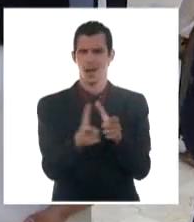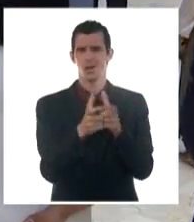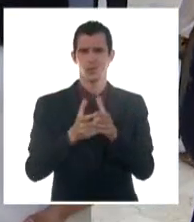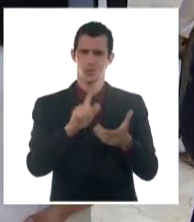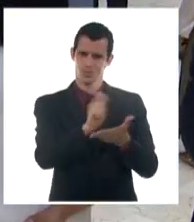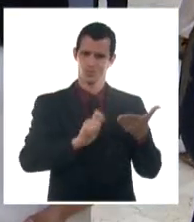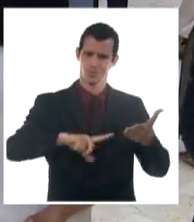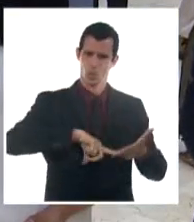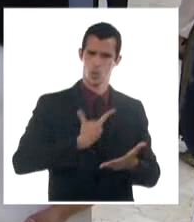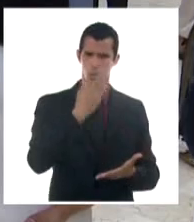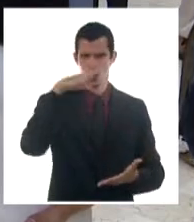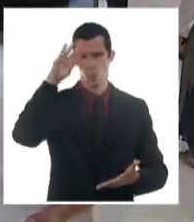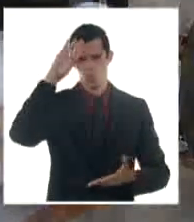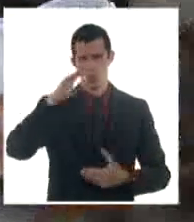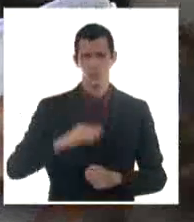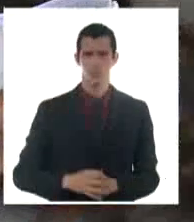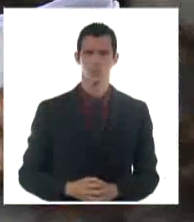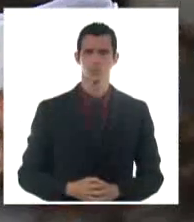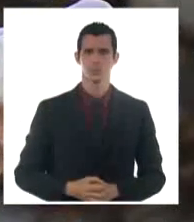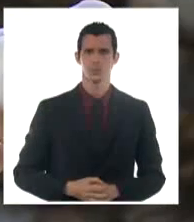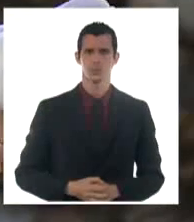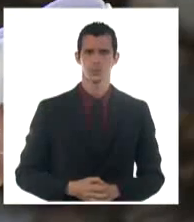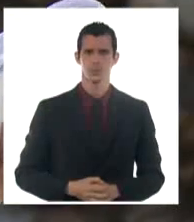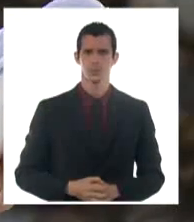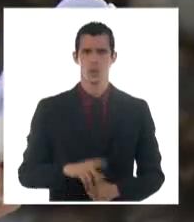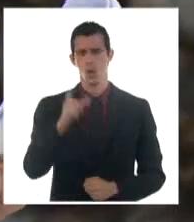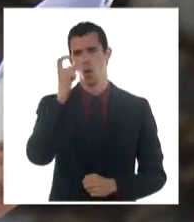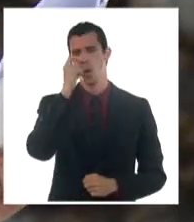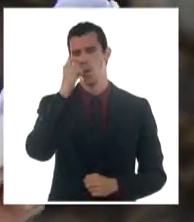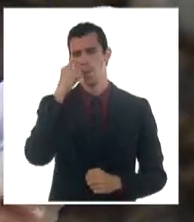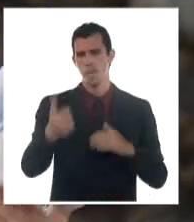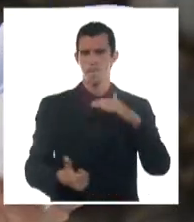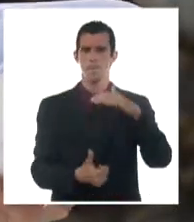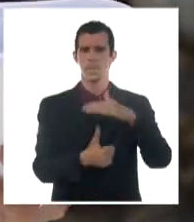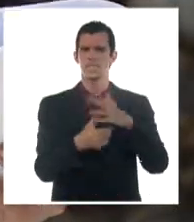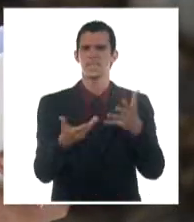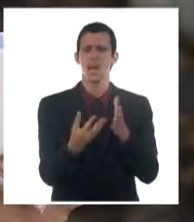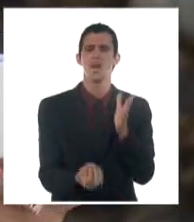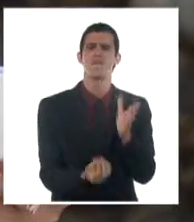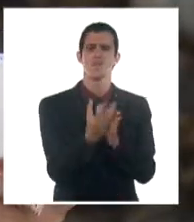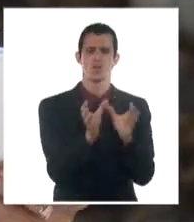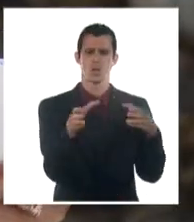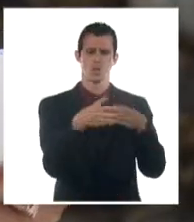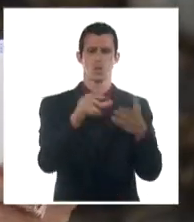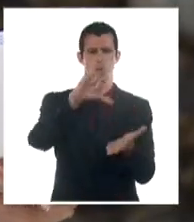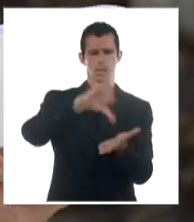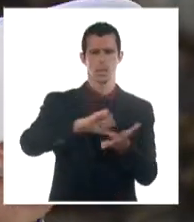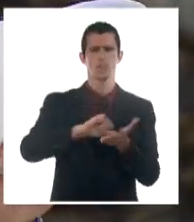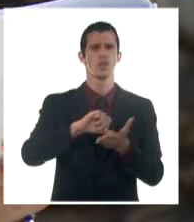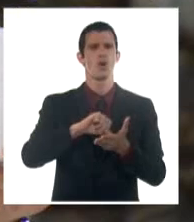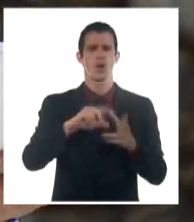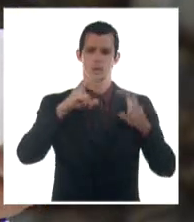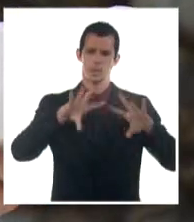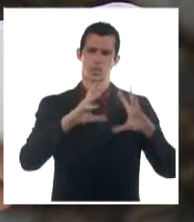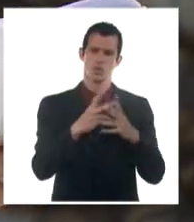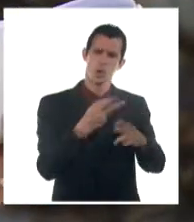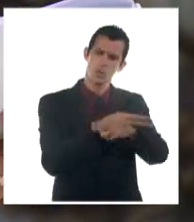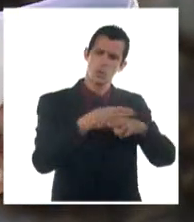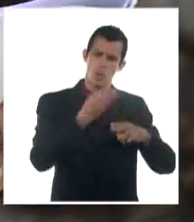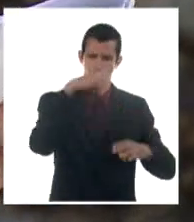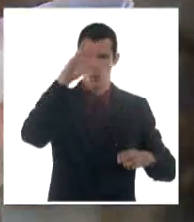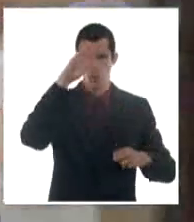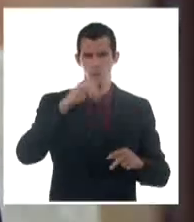y presidente de la Fundación Fernando Ortiz. Jorge Caridad González Pérez, doctor en